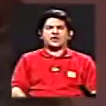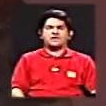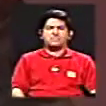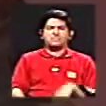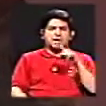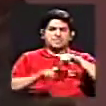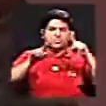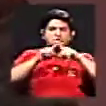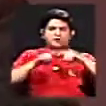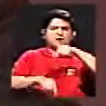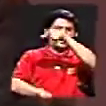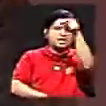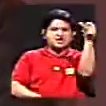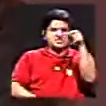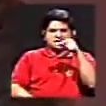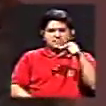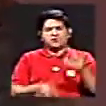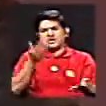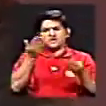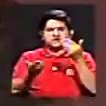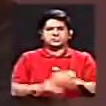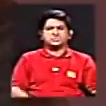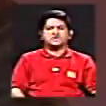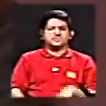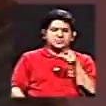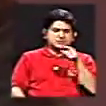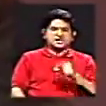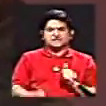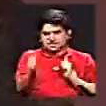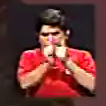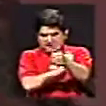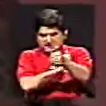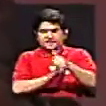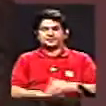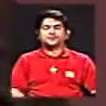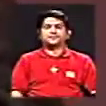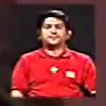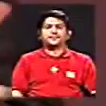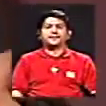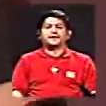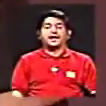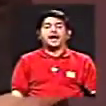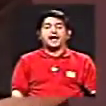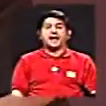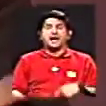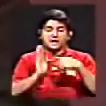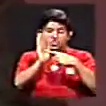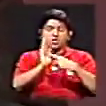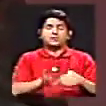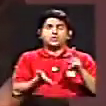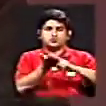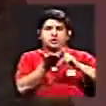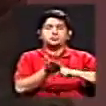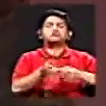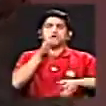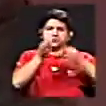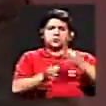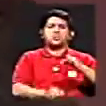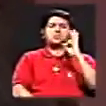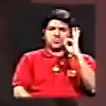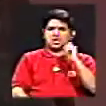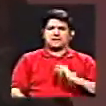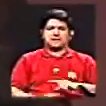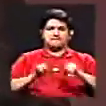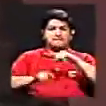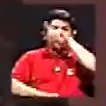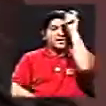por los diferentes ríos o yurros, etcétera, que las utilizan. En ese sentido, las salvedades del contrato parecen ser justas, parecen estar bien. Ahora,